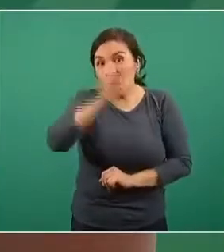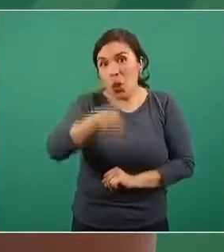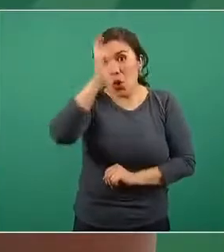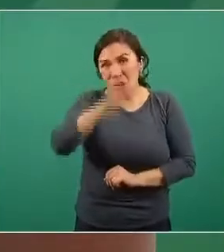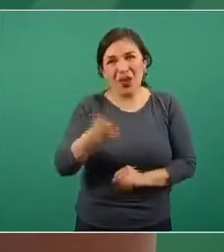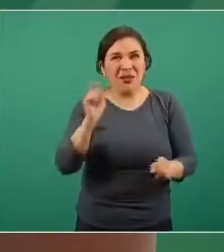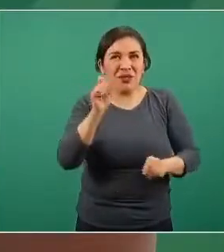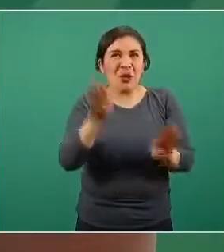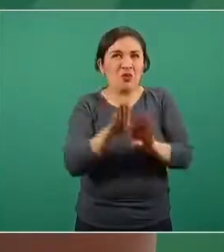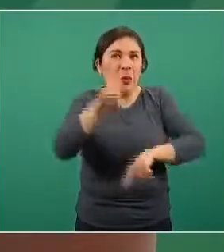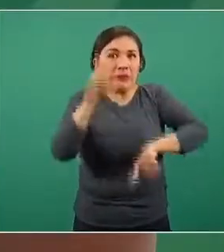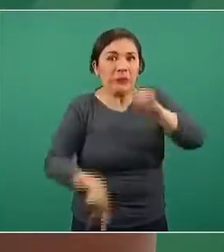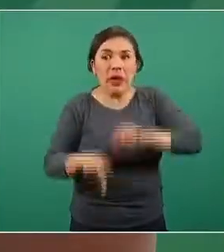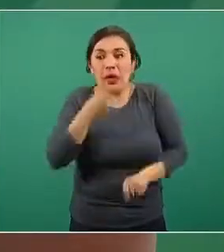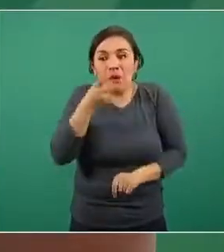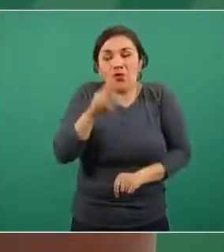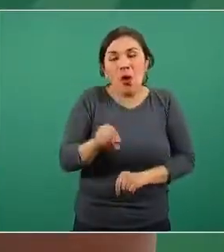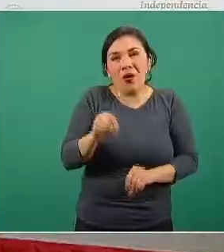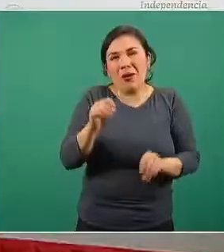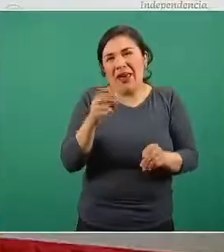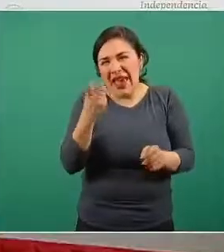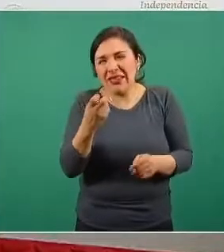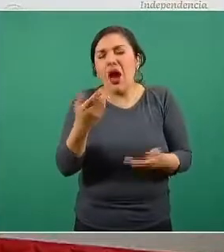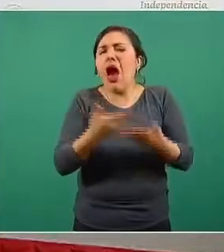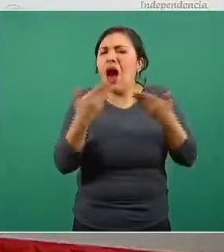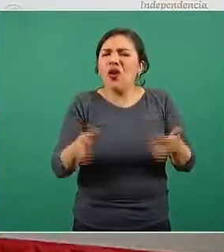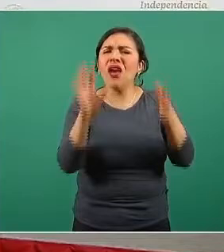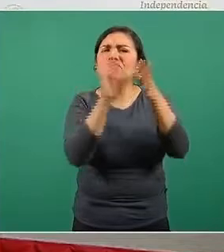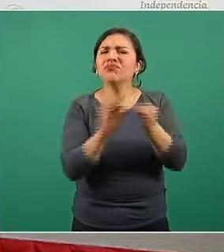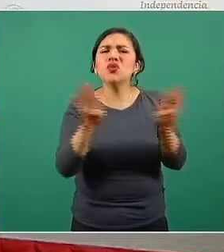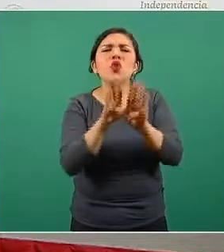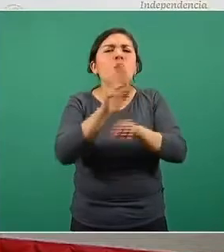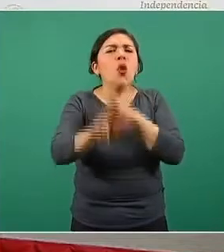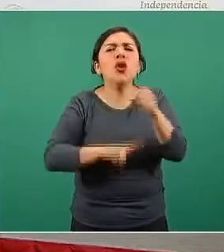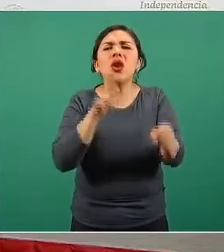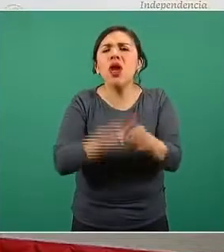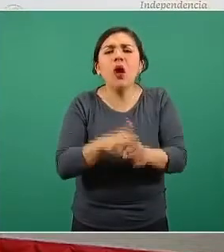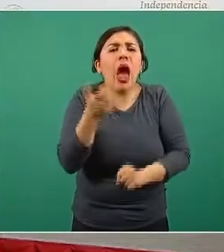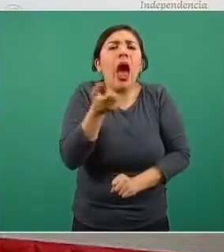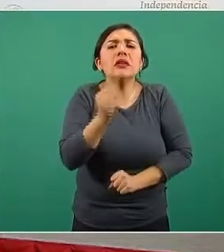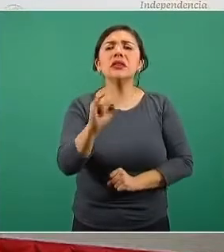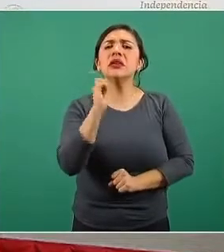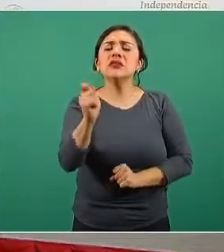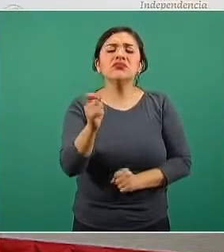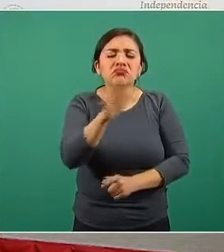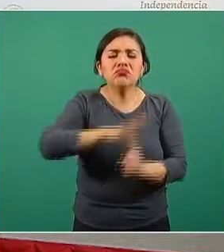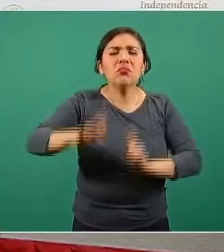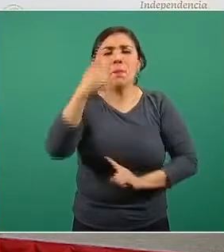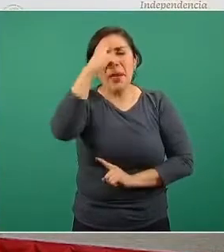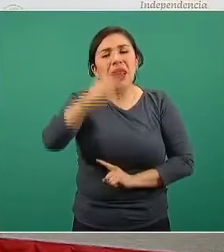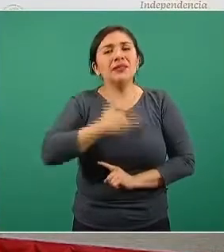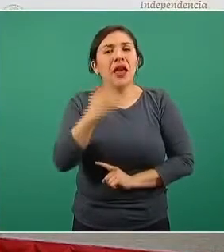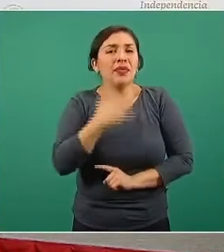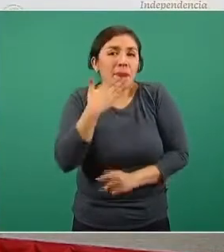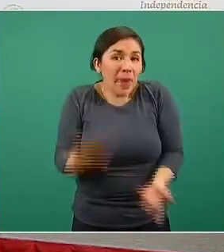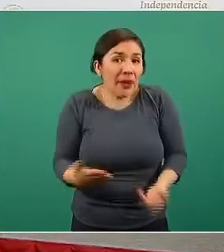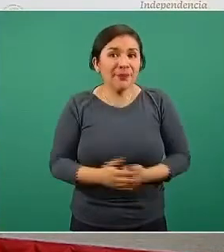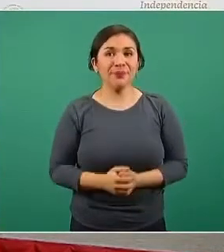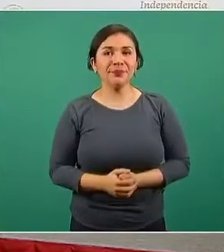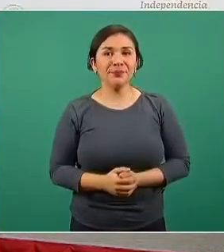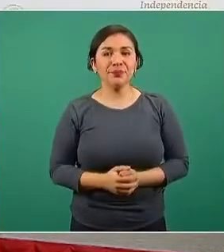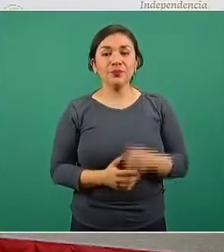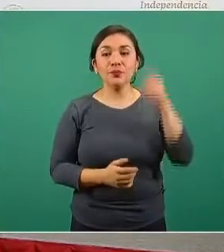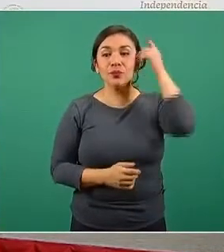nuevamente hablarlos de una manera natural, hablarlos como parte de nuestras esferas del bienestar. Yo